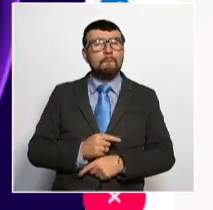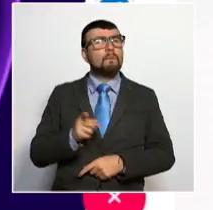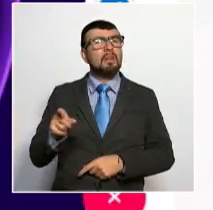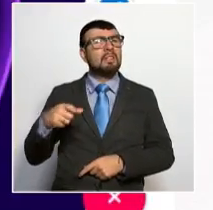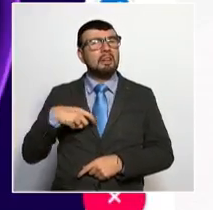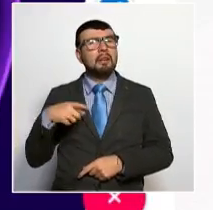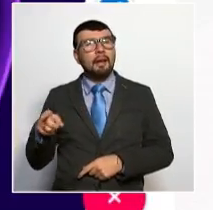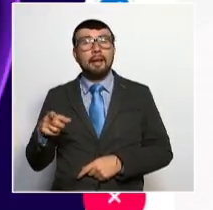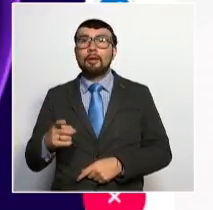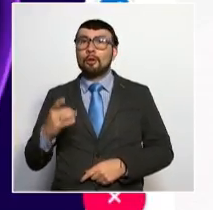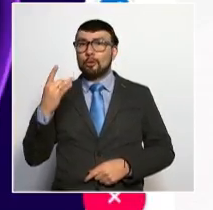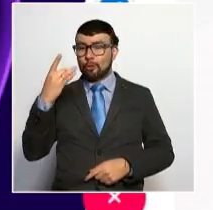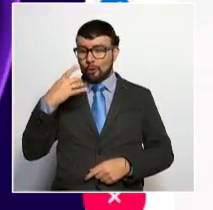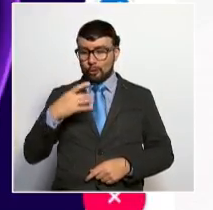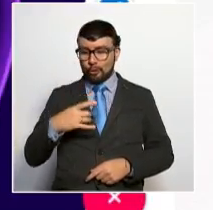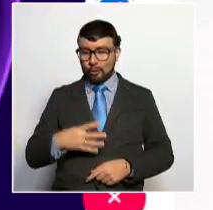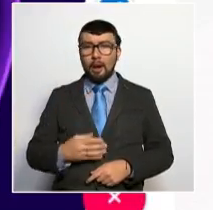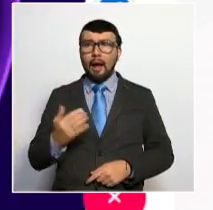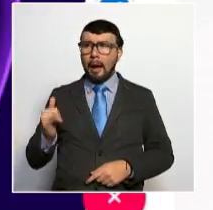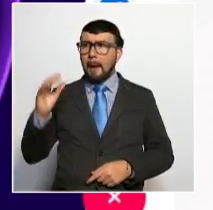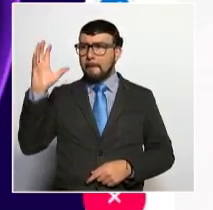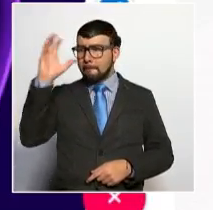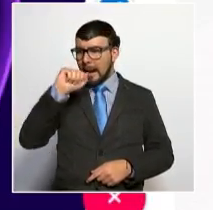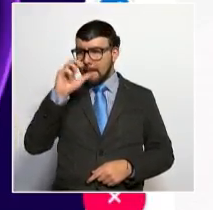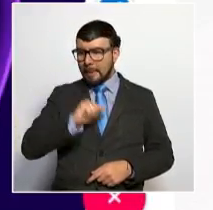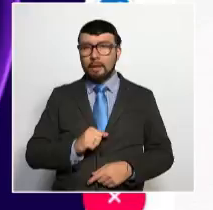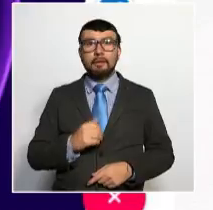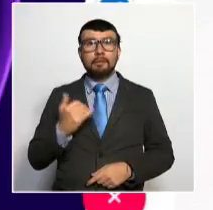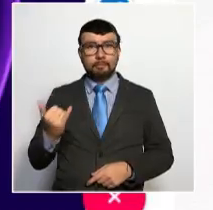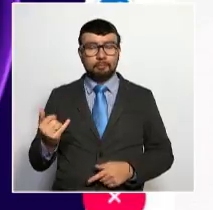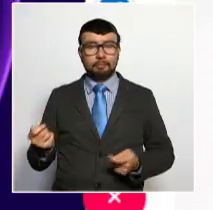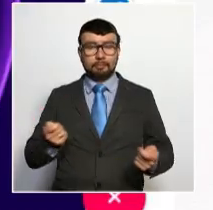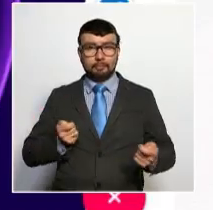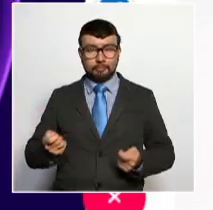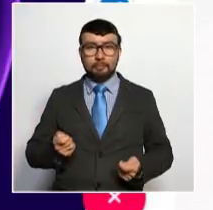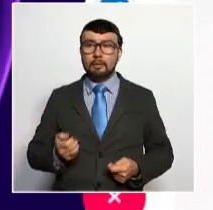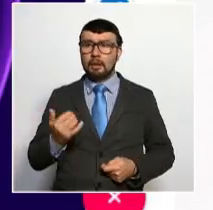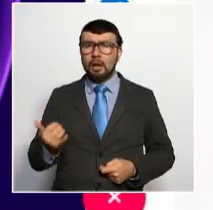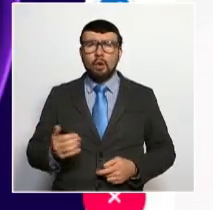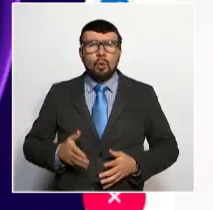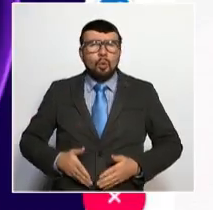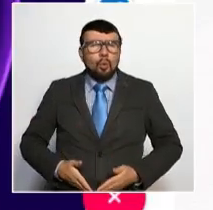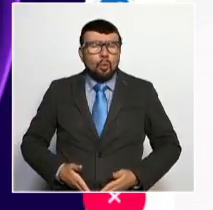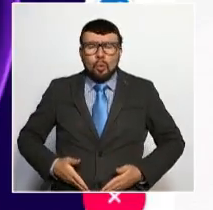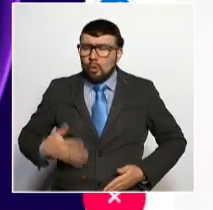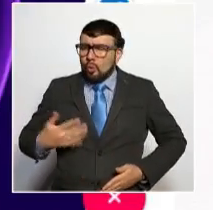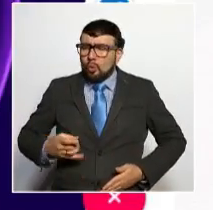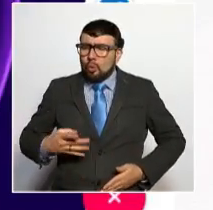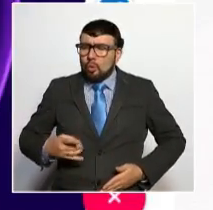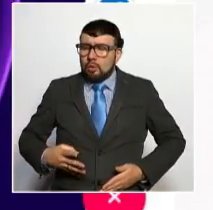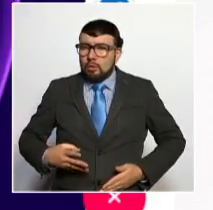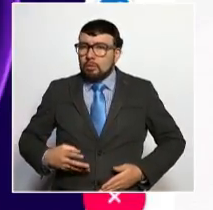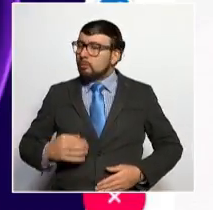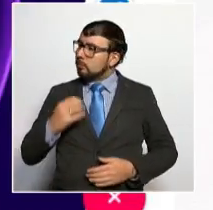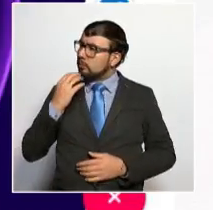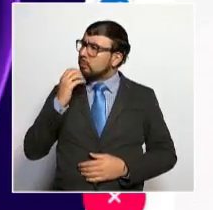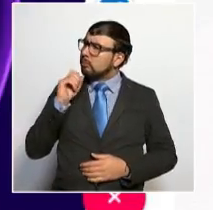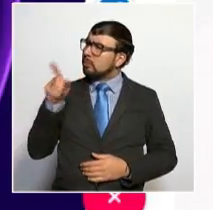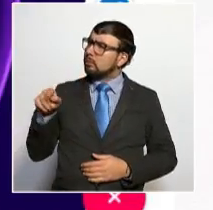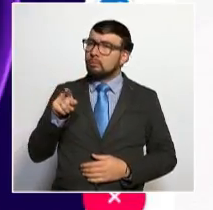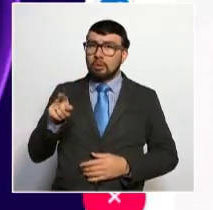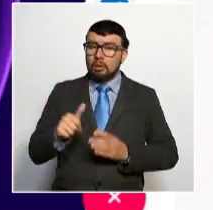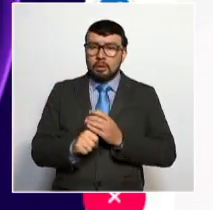con dolores que pueden estar reflejados en la parte baja de la pelvis. Doctora, entonces un estreñimiento